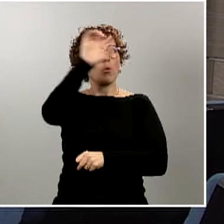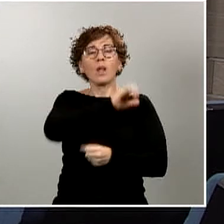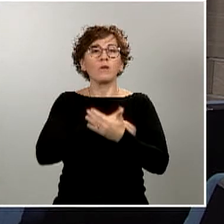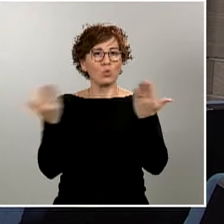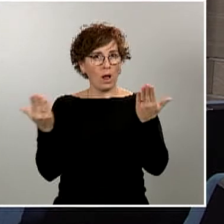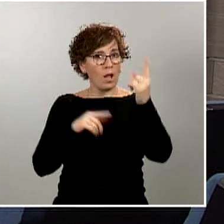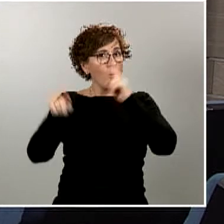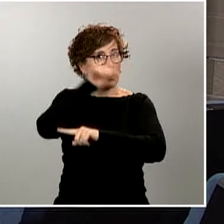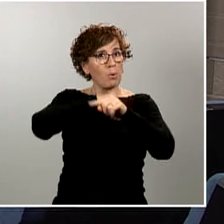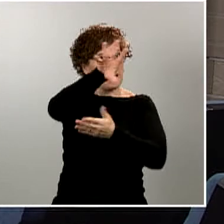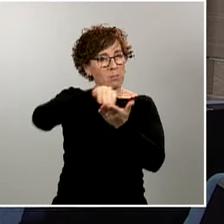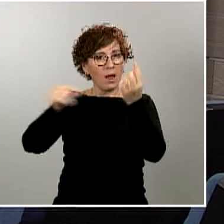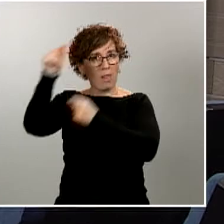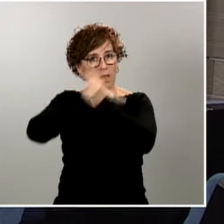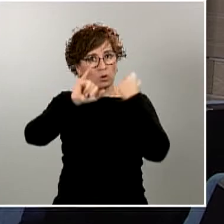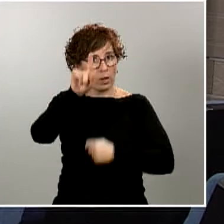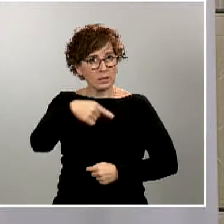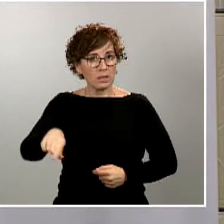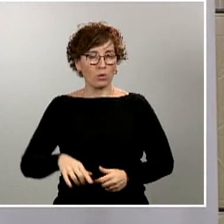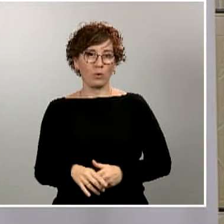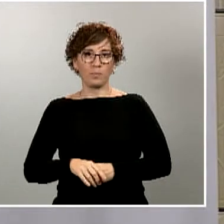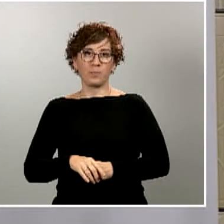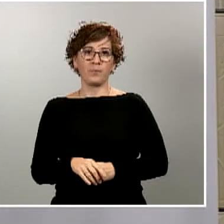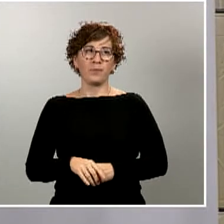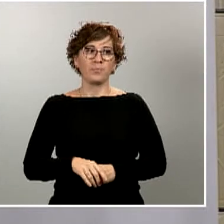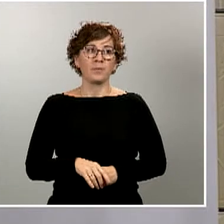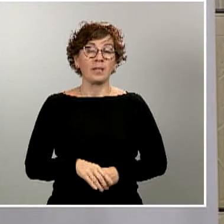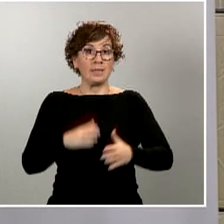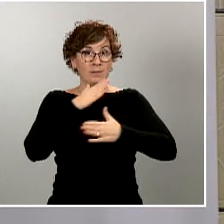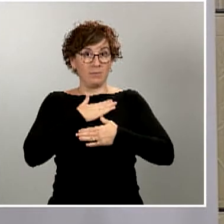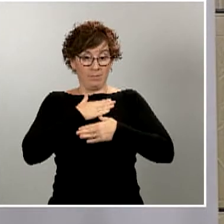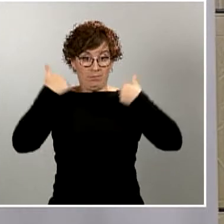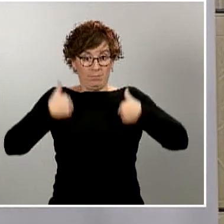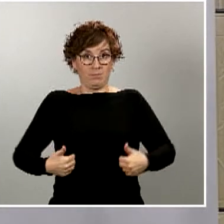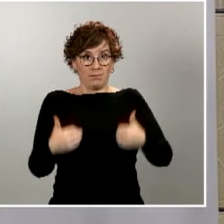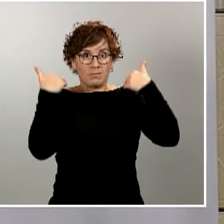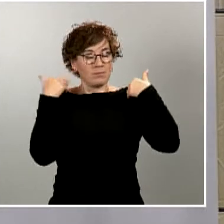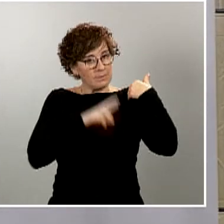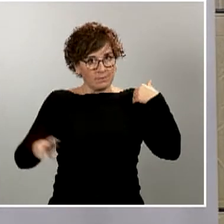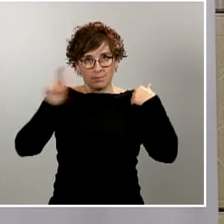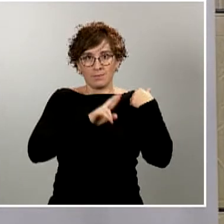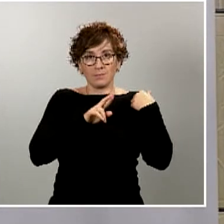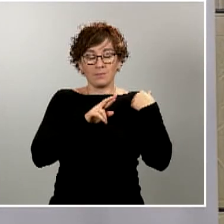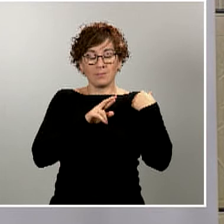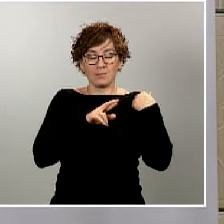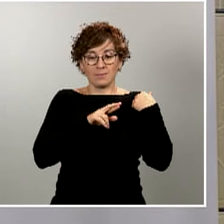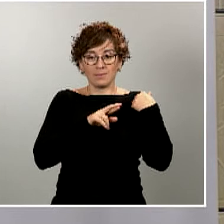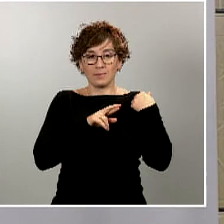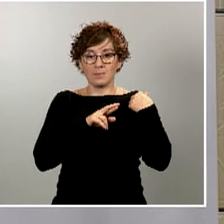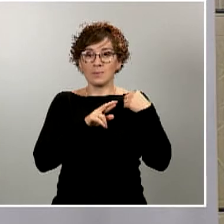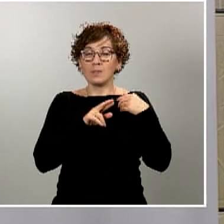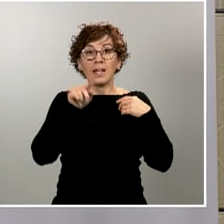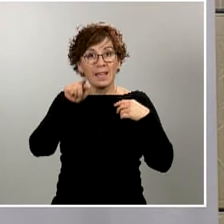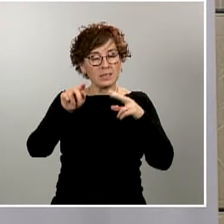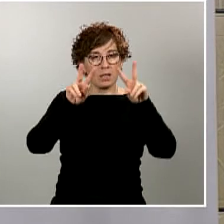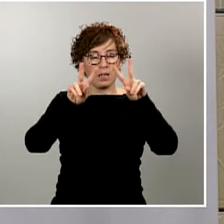recopilar estos datos? Lo que me concierne a mí, insistir en que este ha sido desde el principio una preocupación importante del